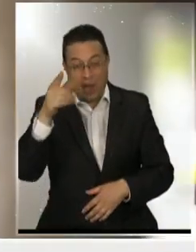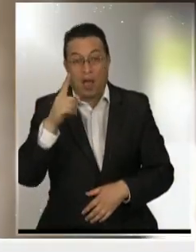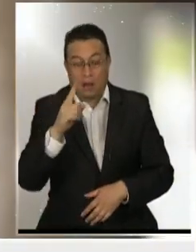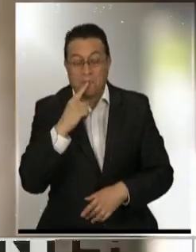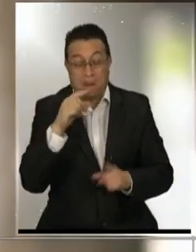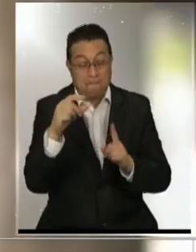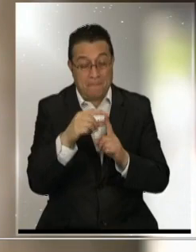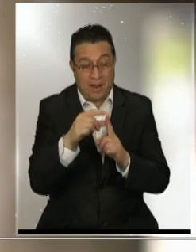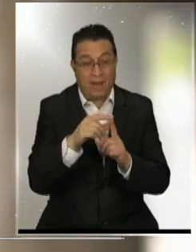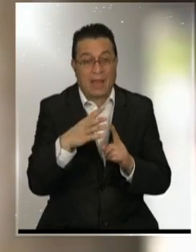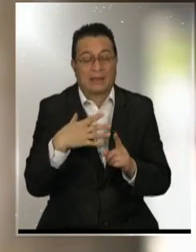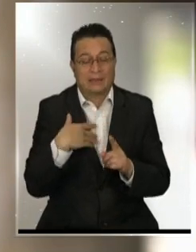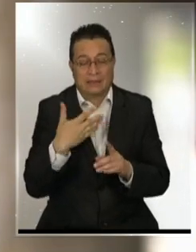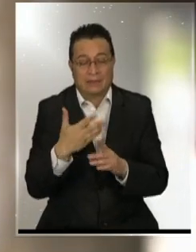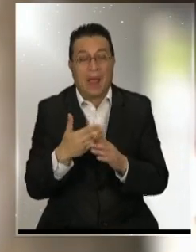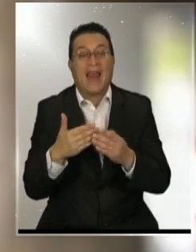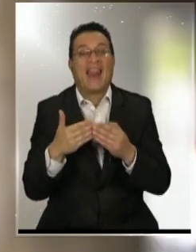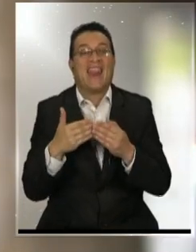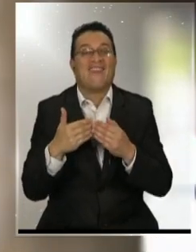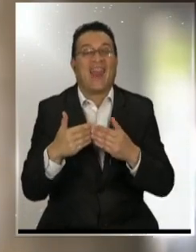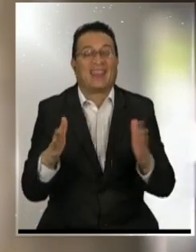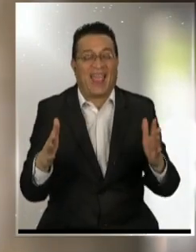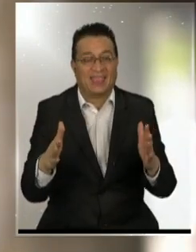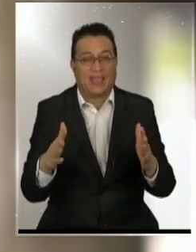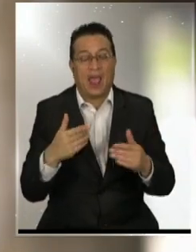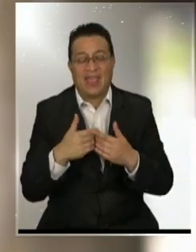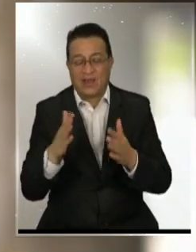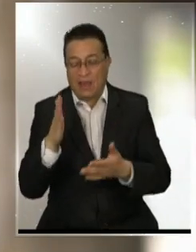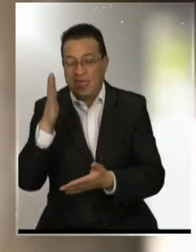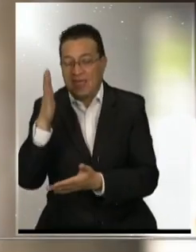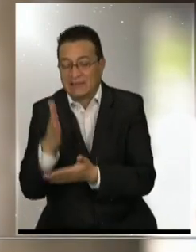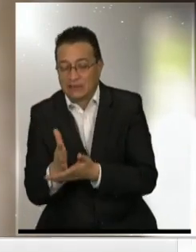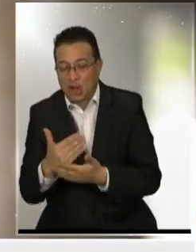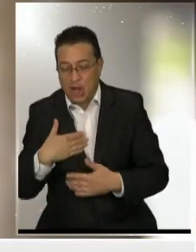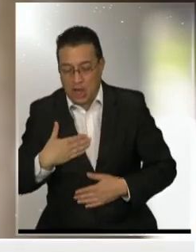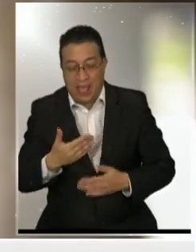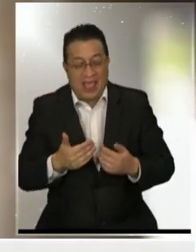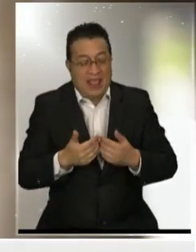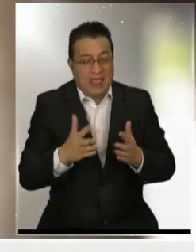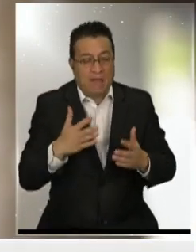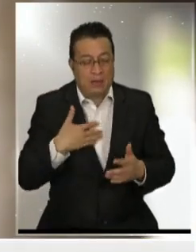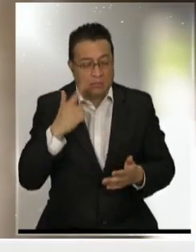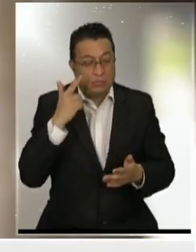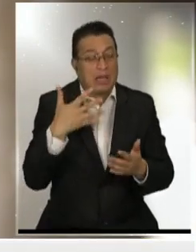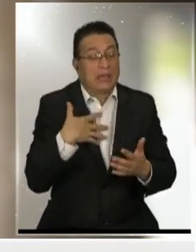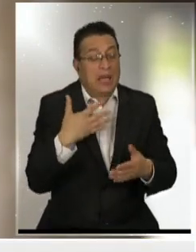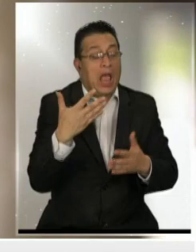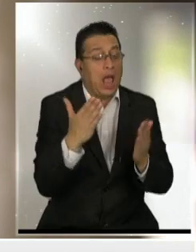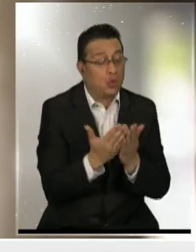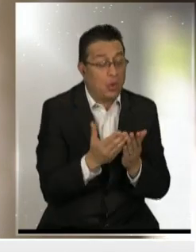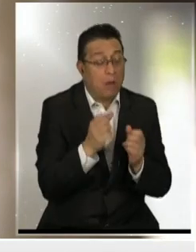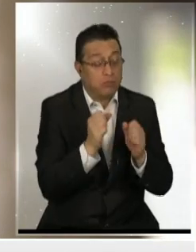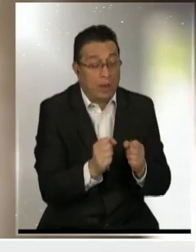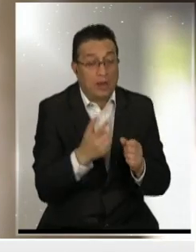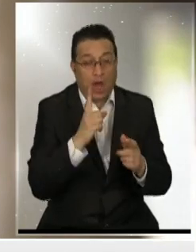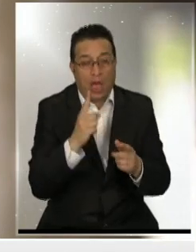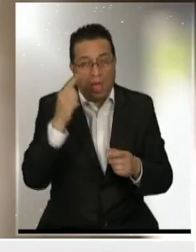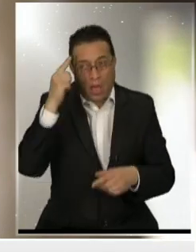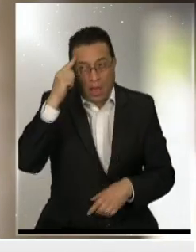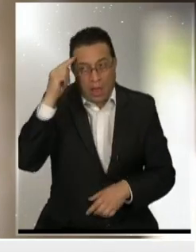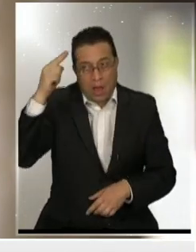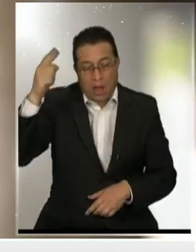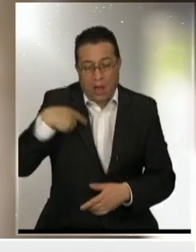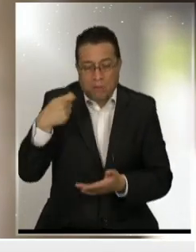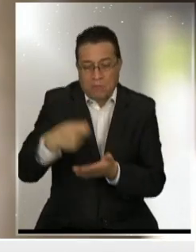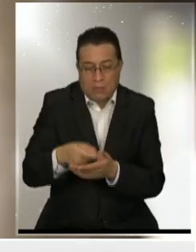manoseado, pero es libertad. Libertad de decisión, libertad de poder elegir si quieres estudiar, poder estudiar y no tener que pensar que tienes que